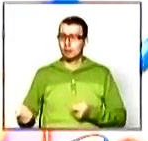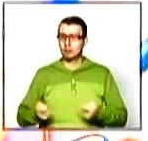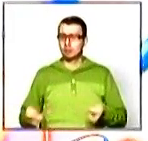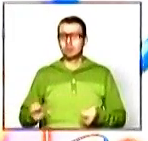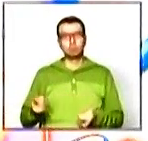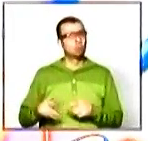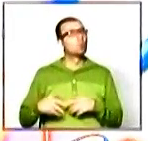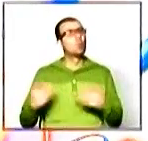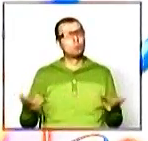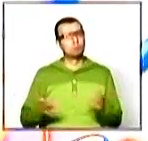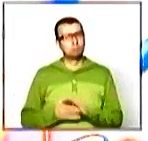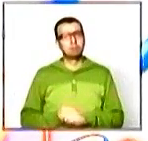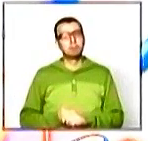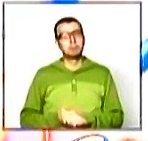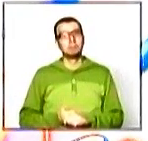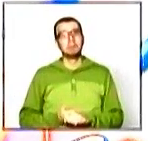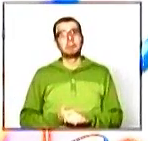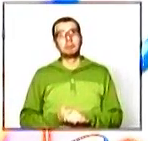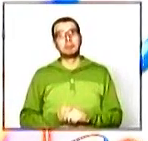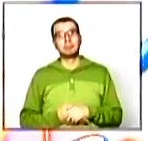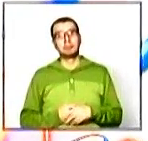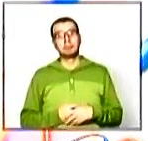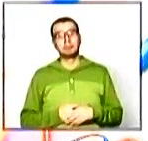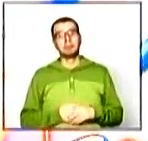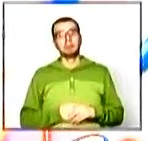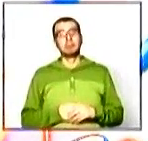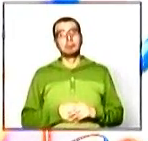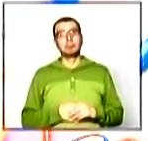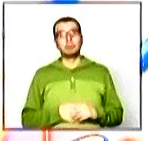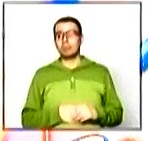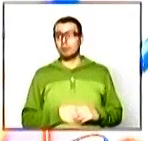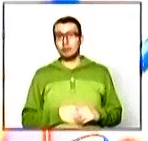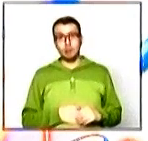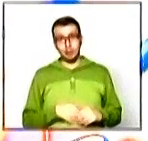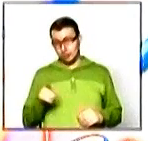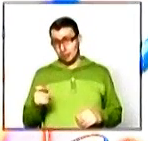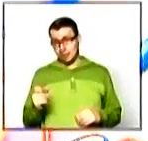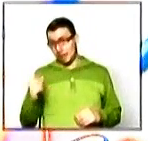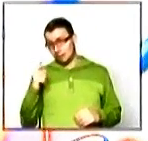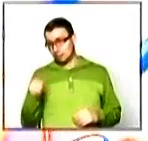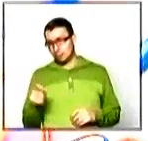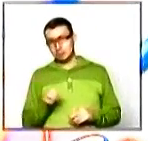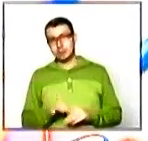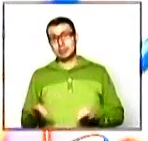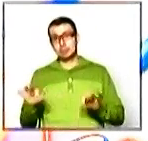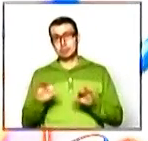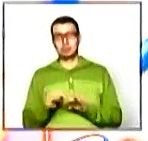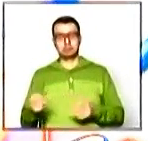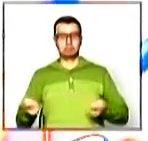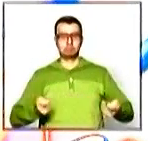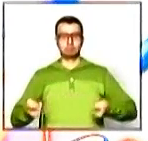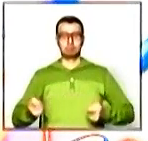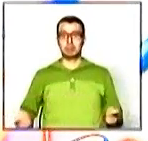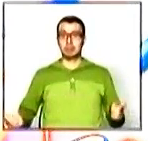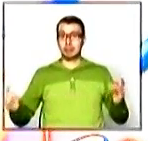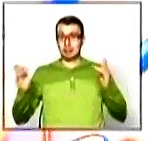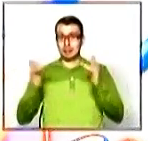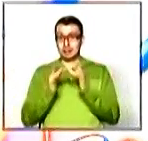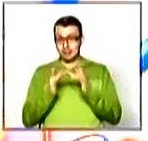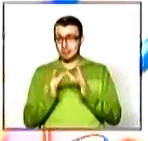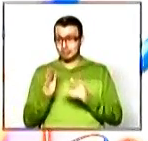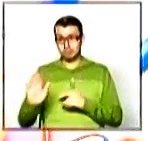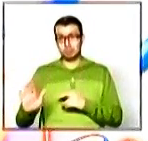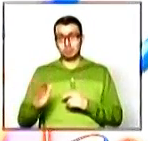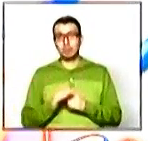reconectiva? Bueno, una de las cosas que es muy importante en el proceso de la terapia de reconexión o terapia reconectiva es